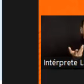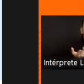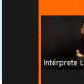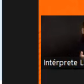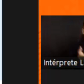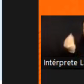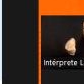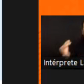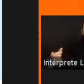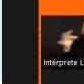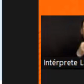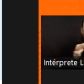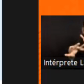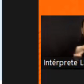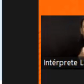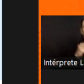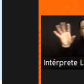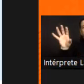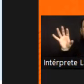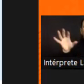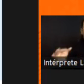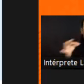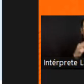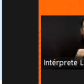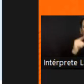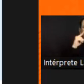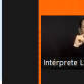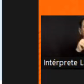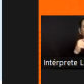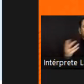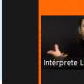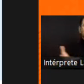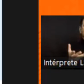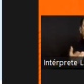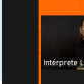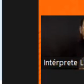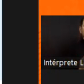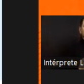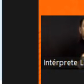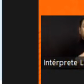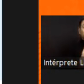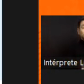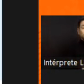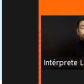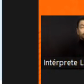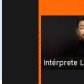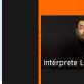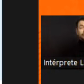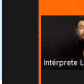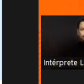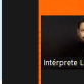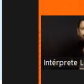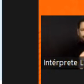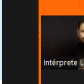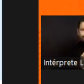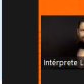pero por sobre todo, este marco funciona para fortalecer las emergencias en las ciudades y a nivel urbano, pero también para fortalecer la seguridad en